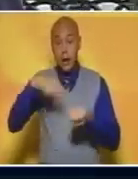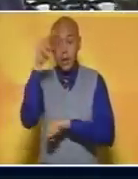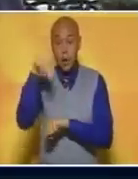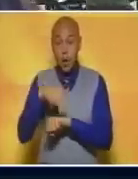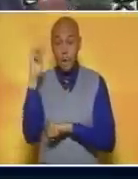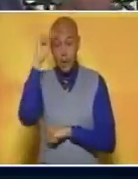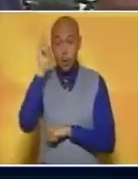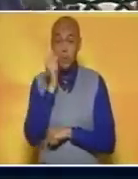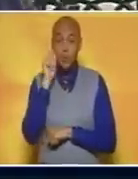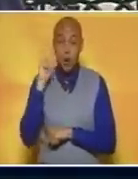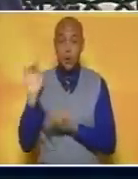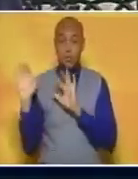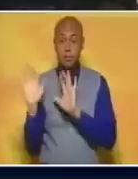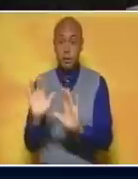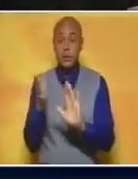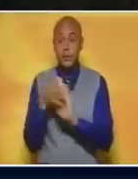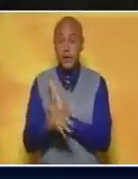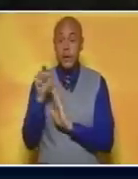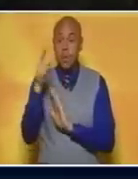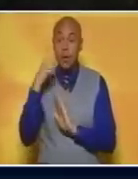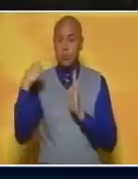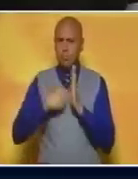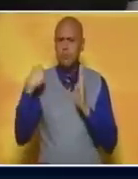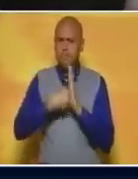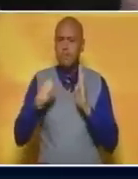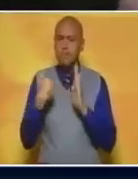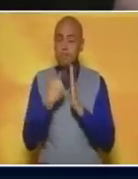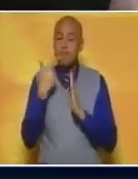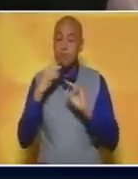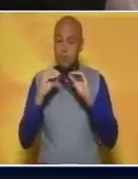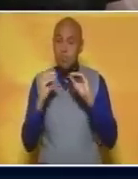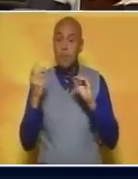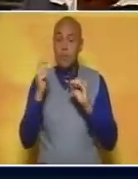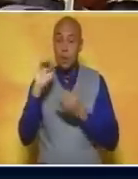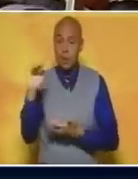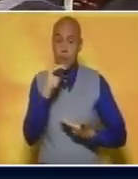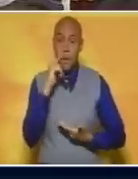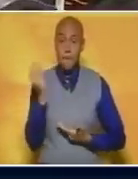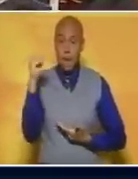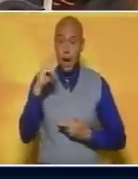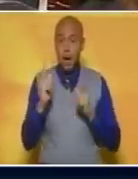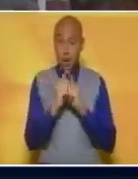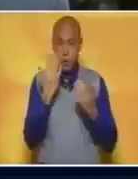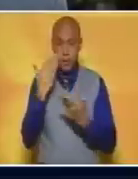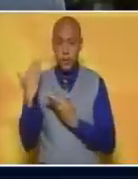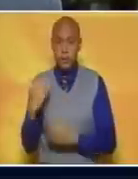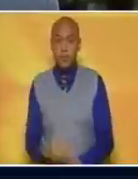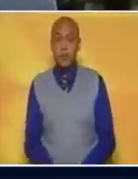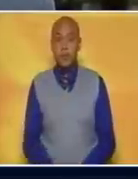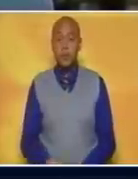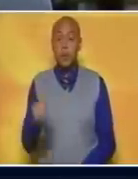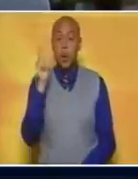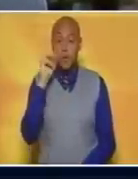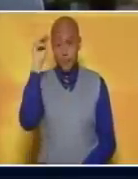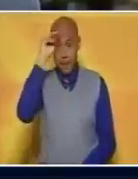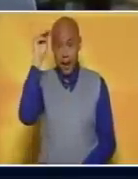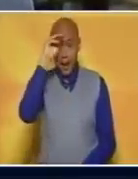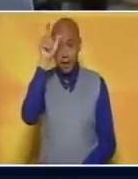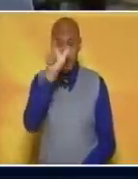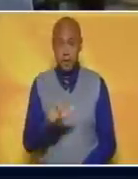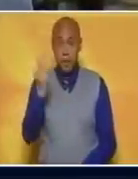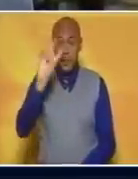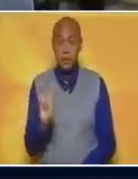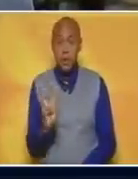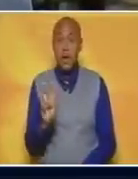Maestro, docentes exigieron reivindicaciones salariales para todos los docentes del país. A continuación presentamos los detalles. El docente venezolano no puede